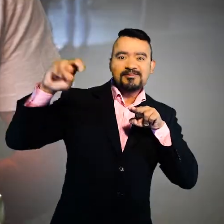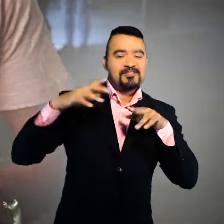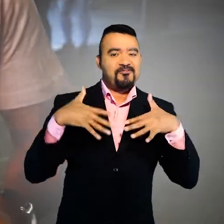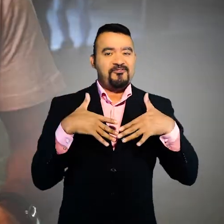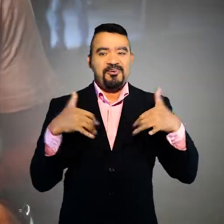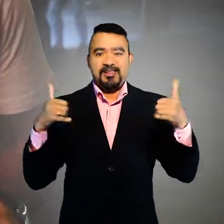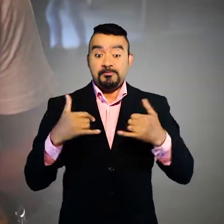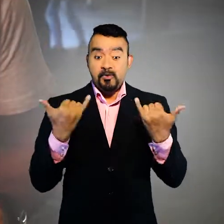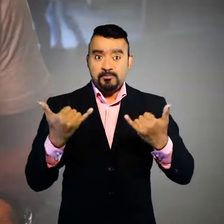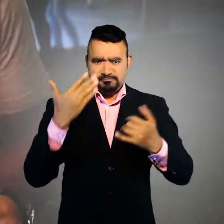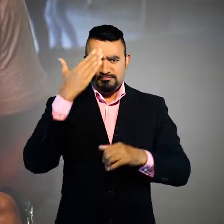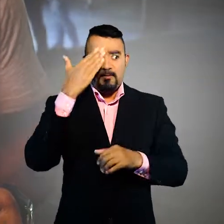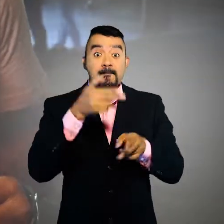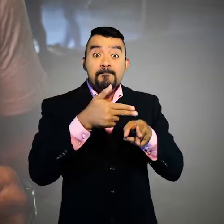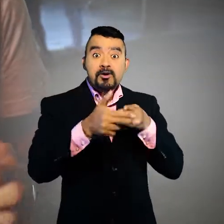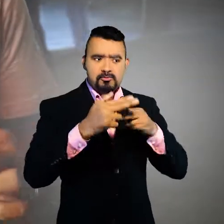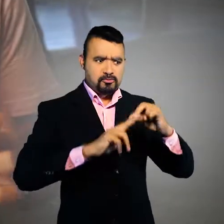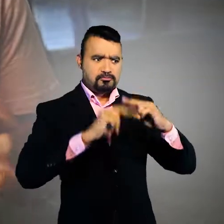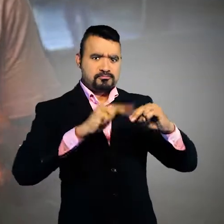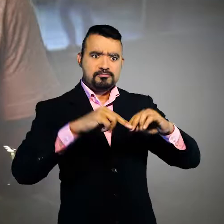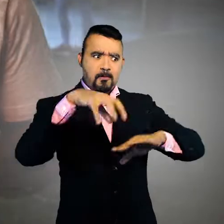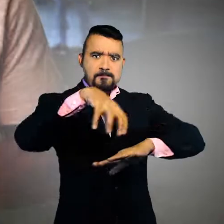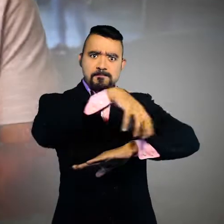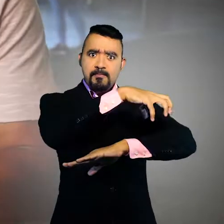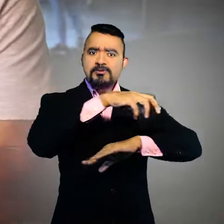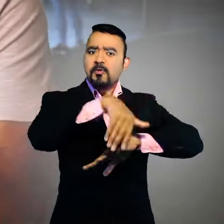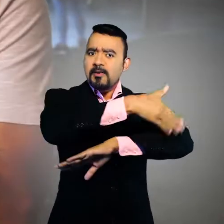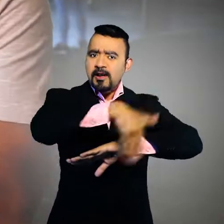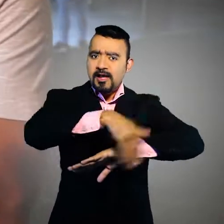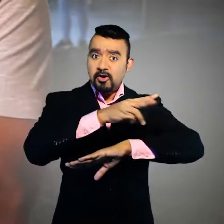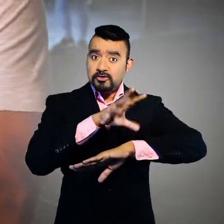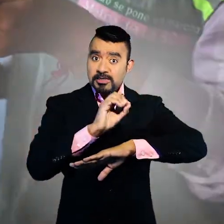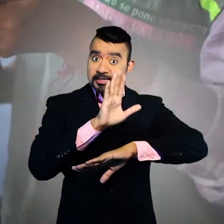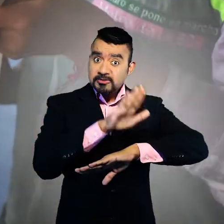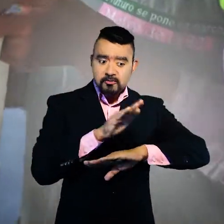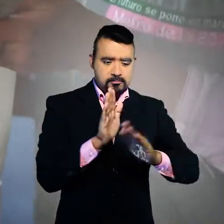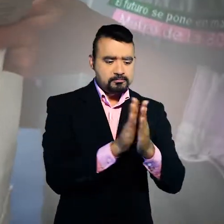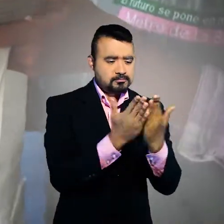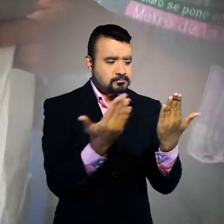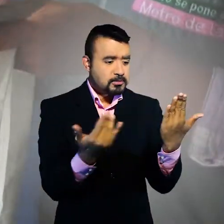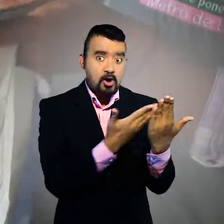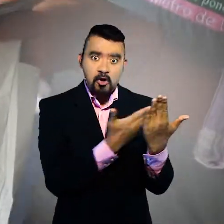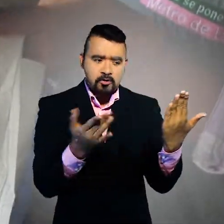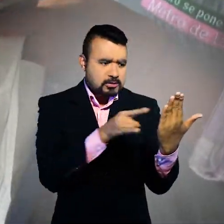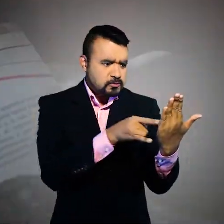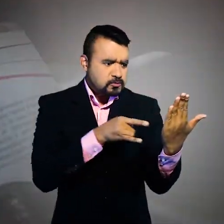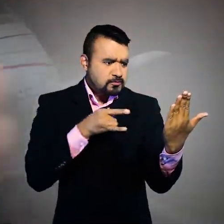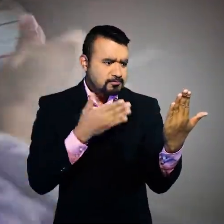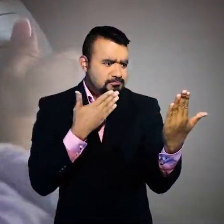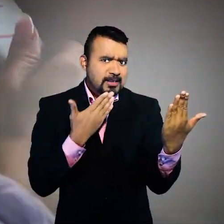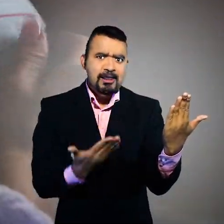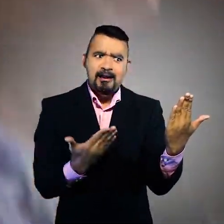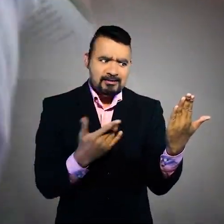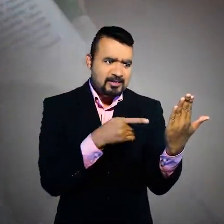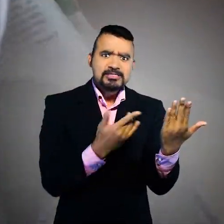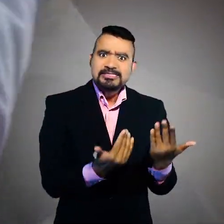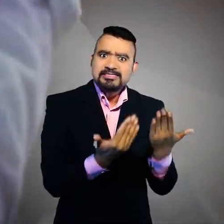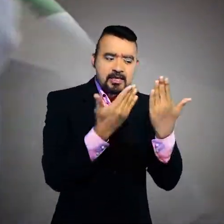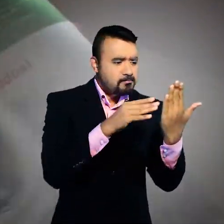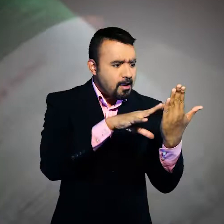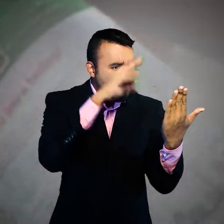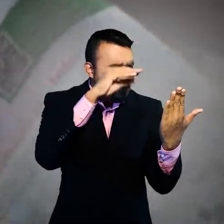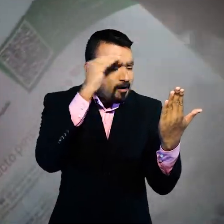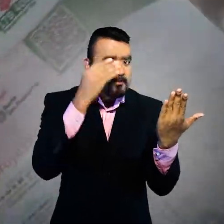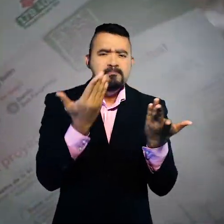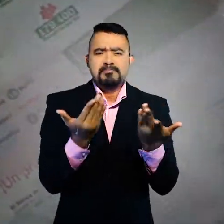el Metro del 80, gracias por esta separata, por esta información, que sé que nos va a beneficiar a toda la gente, a toda la comunidad del norte